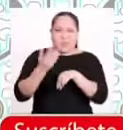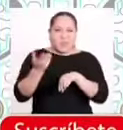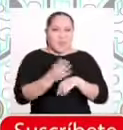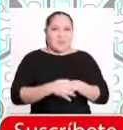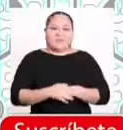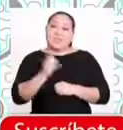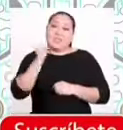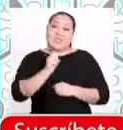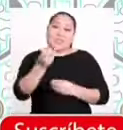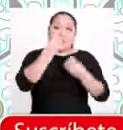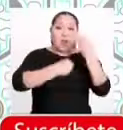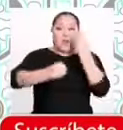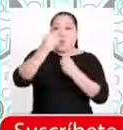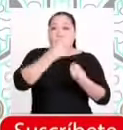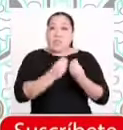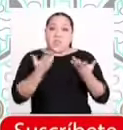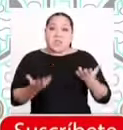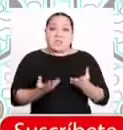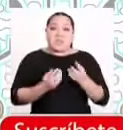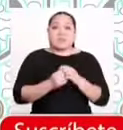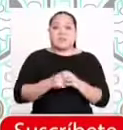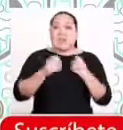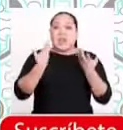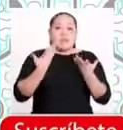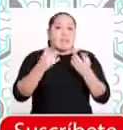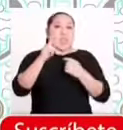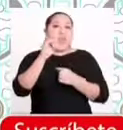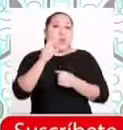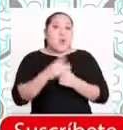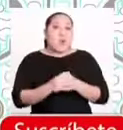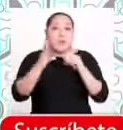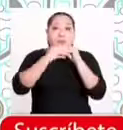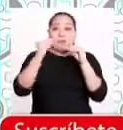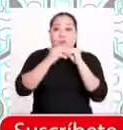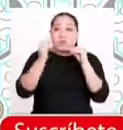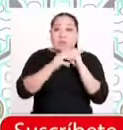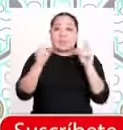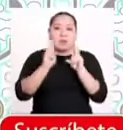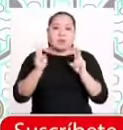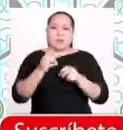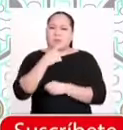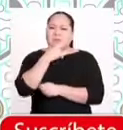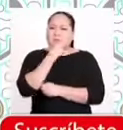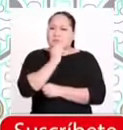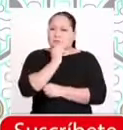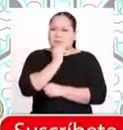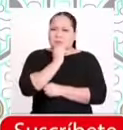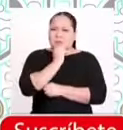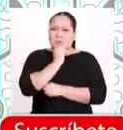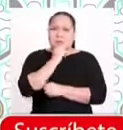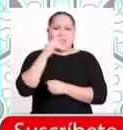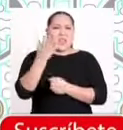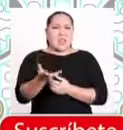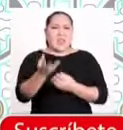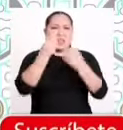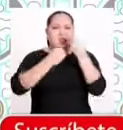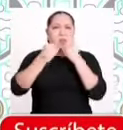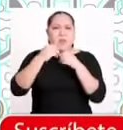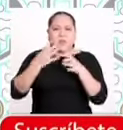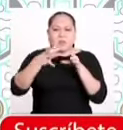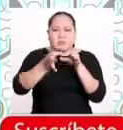Casi toda mi alimentación es a base de legumbres, frutas y verduras. ¿Y los alimentos que vienen